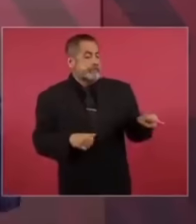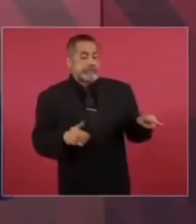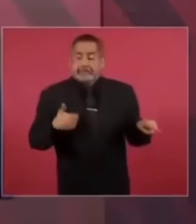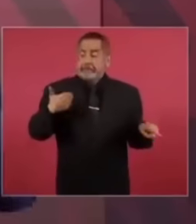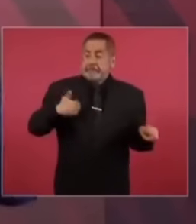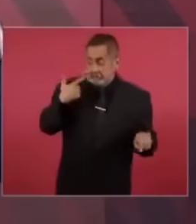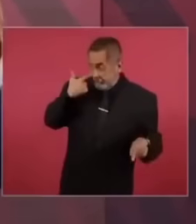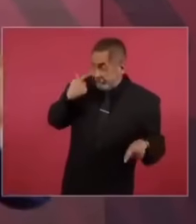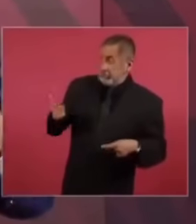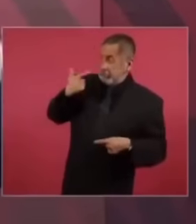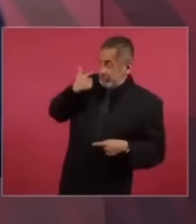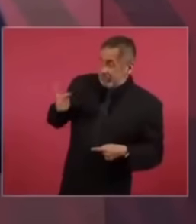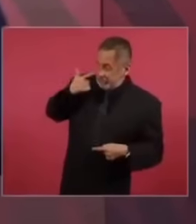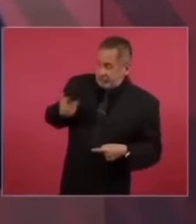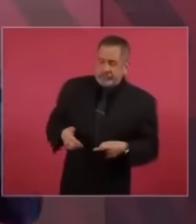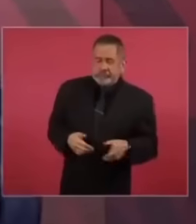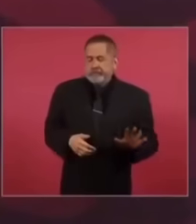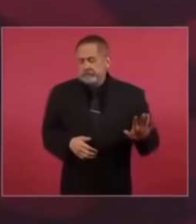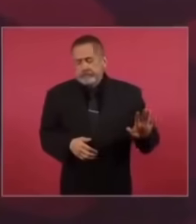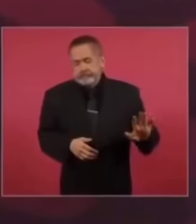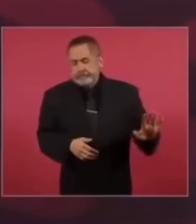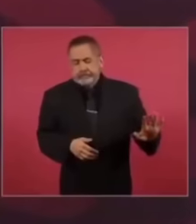Entonces hay que estar pendientes y